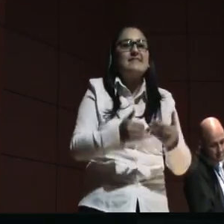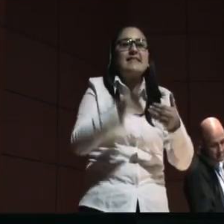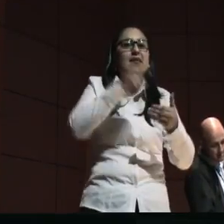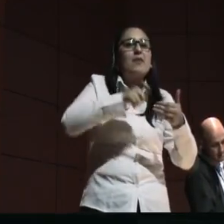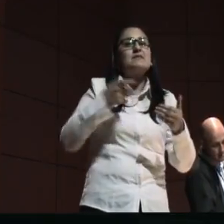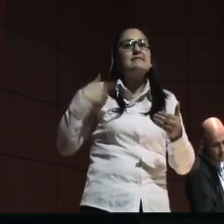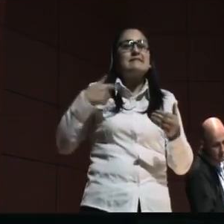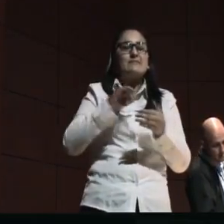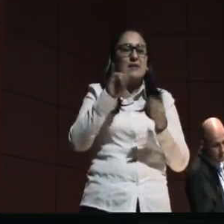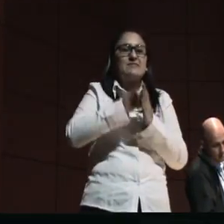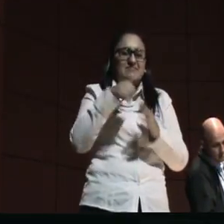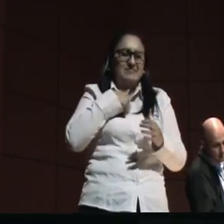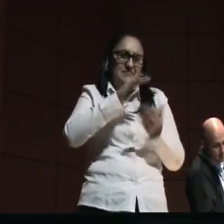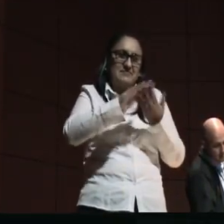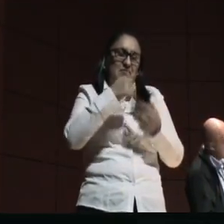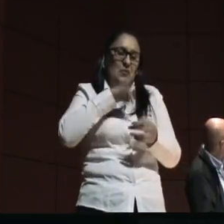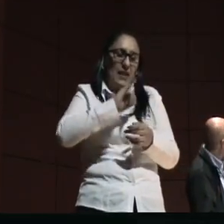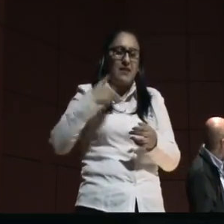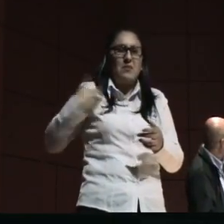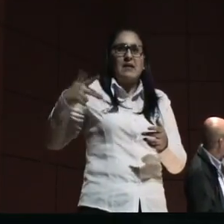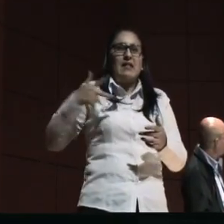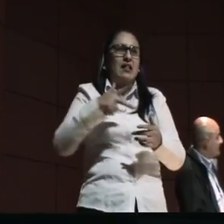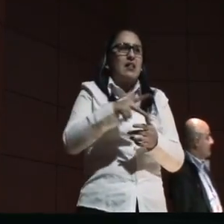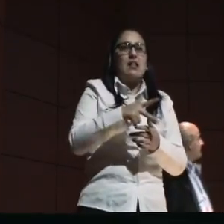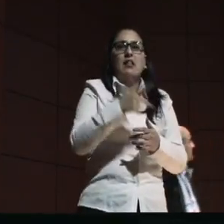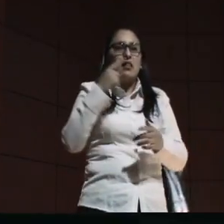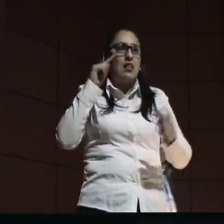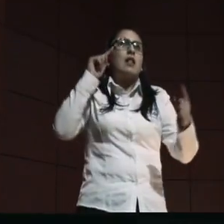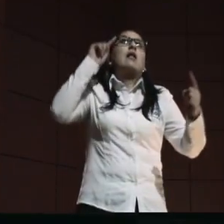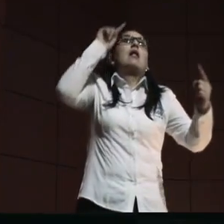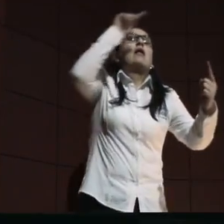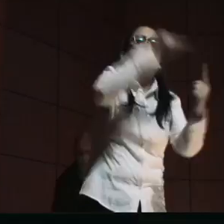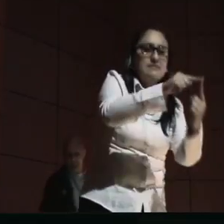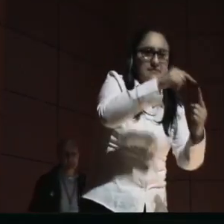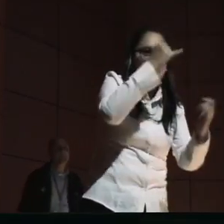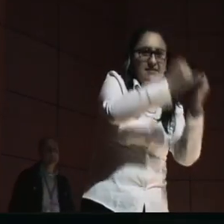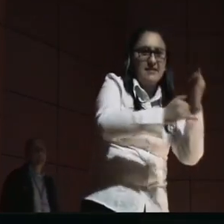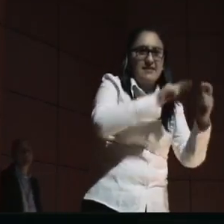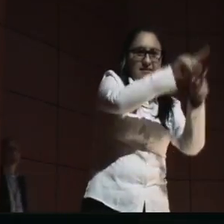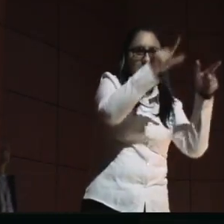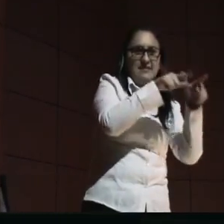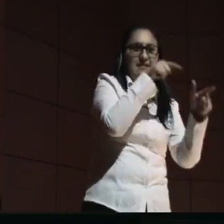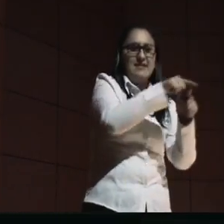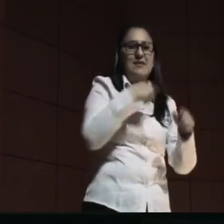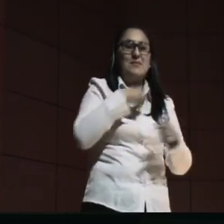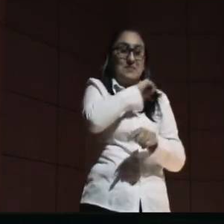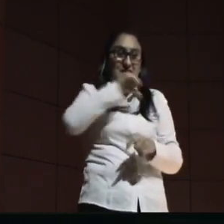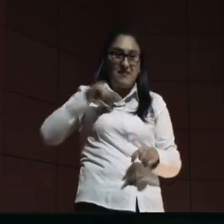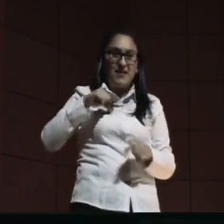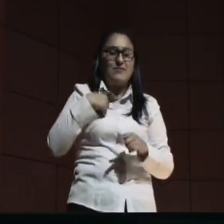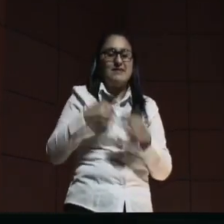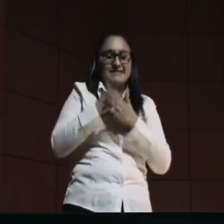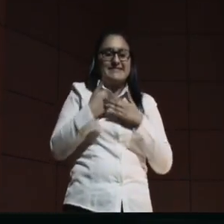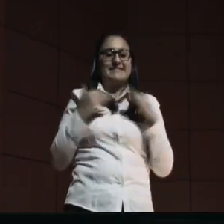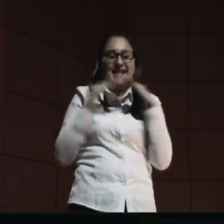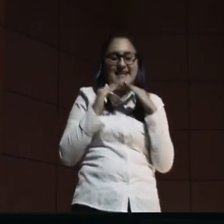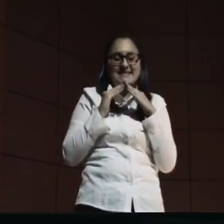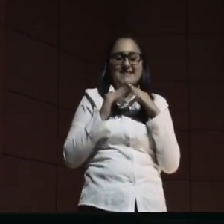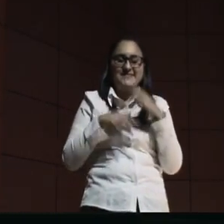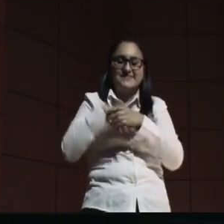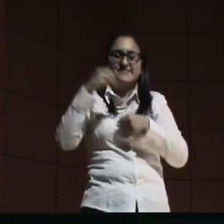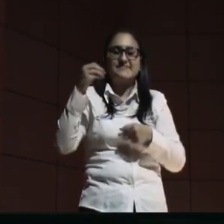todo un recorrido y, si me lo permiten, toda una travesía para poder llegar a nuestro destino. Desde lo privado, en el momento en que salimos de nuestras